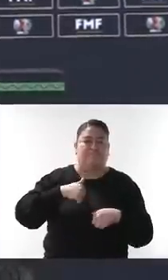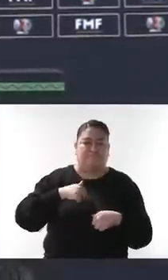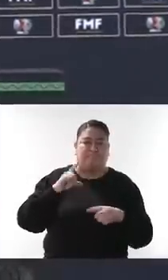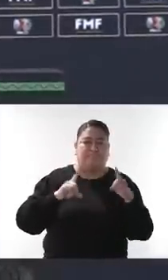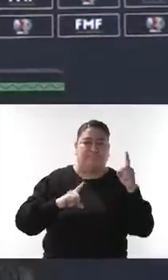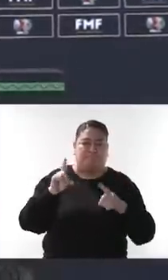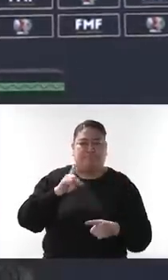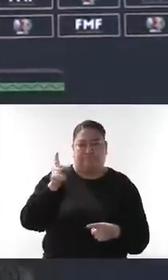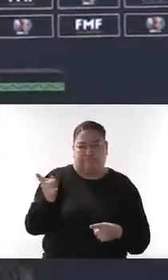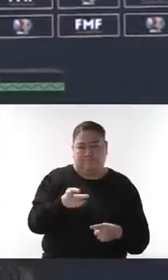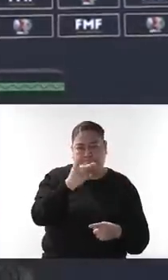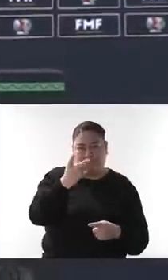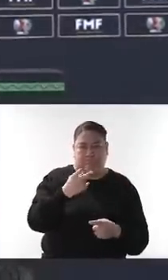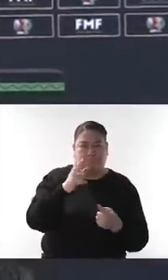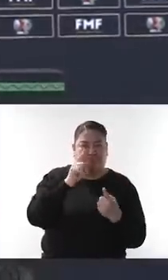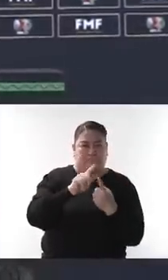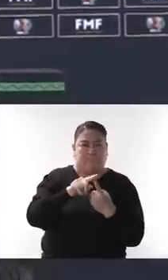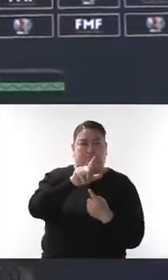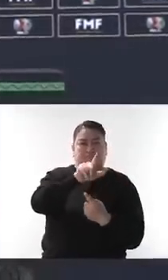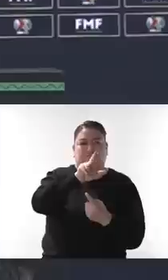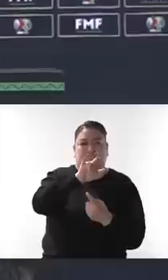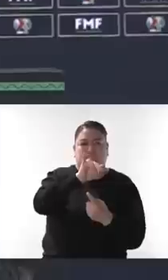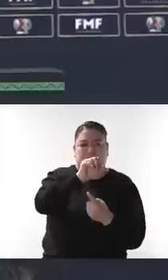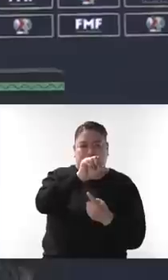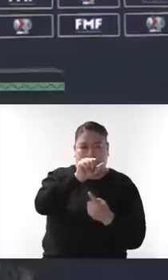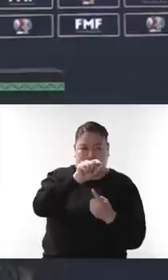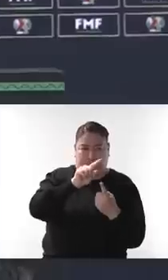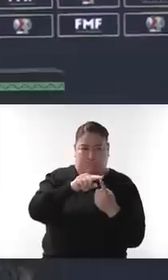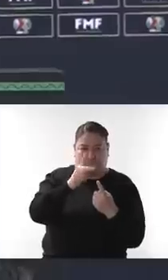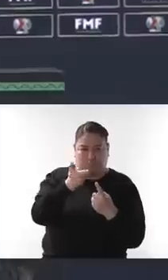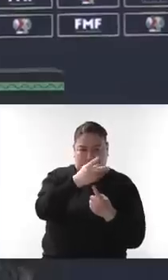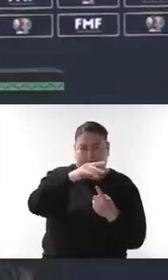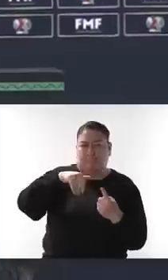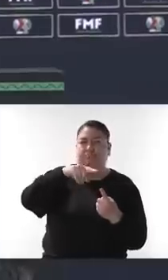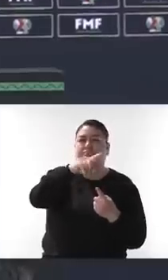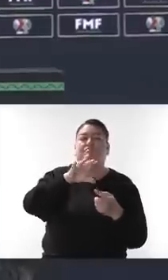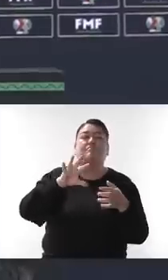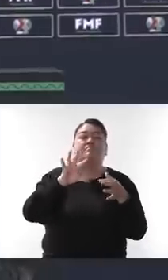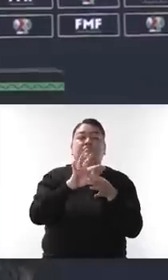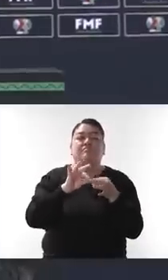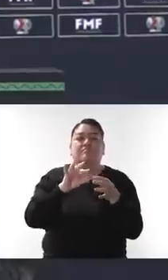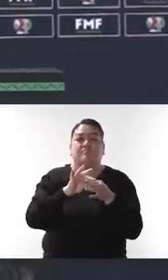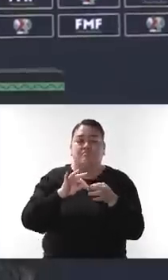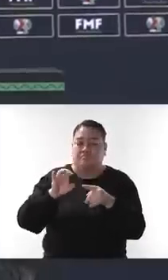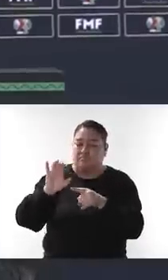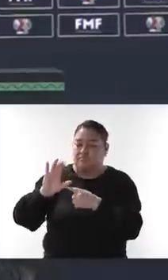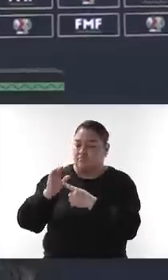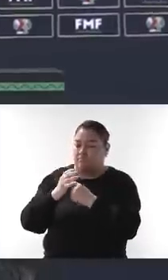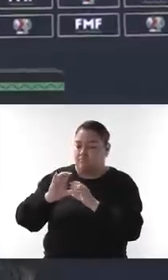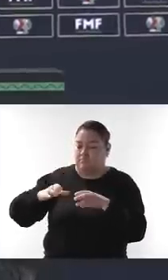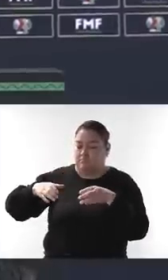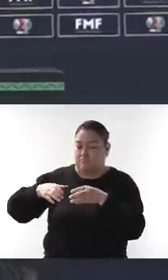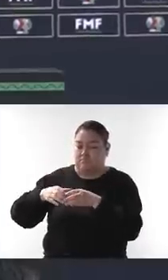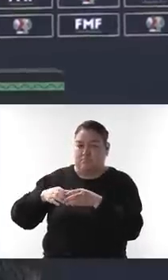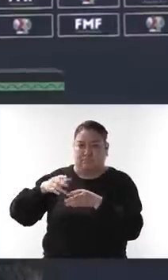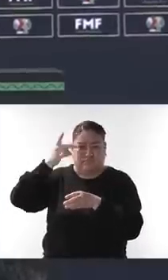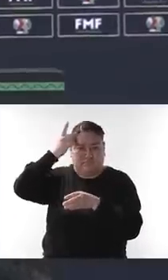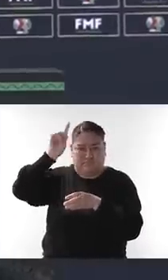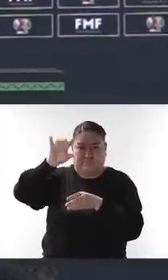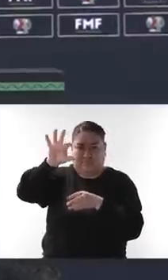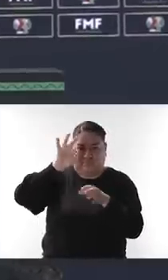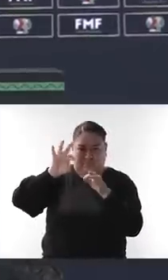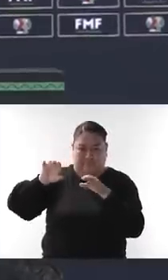a cada uno. Primero al ingeniero de Luisa. Queda clara la explicación de cómo se conforma este comité de dueños.